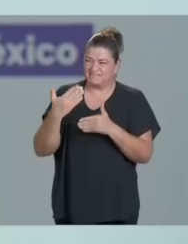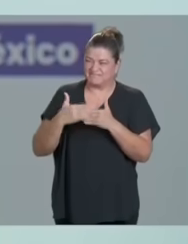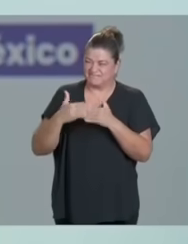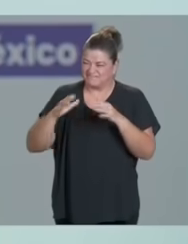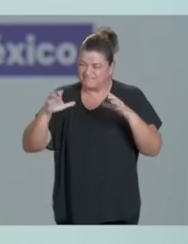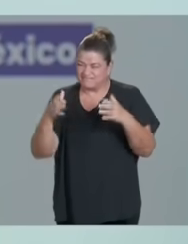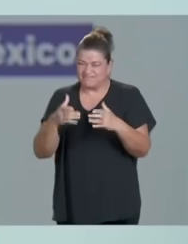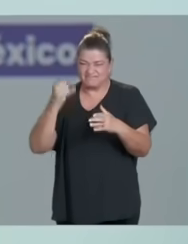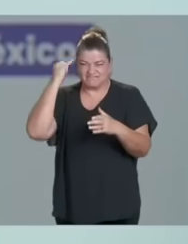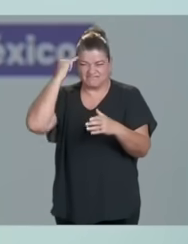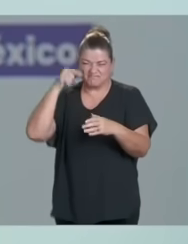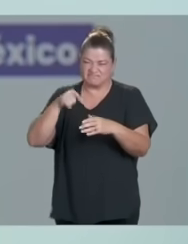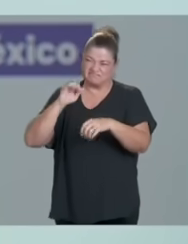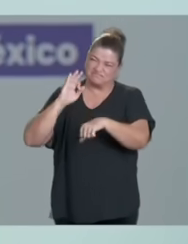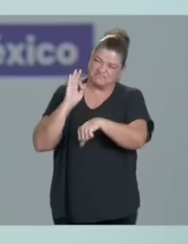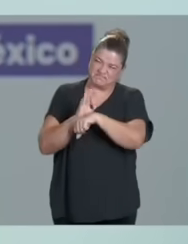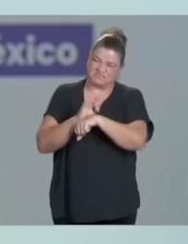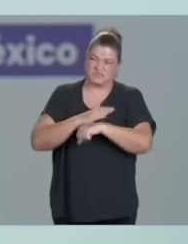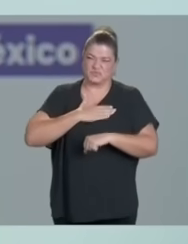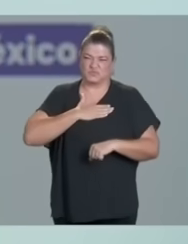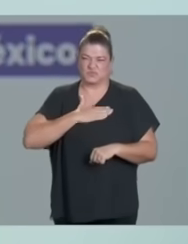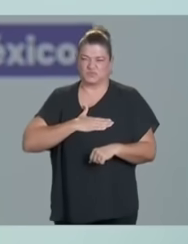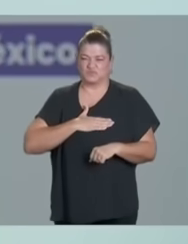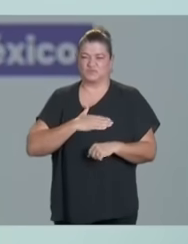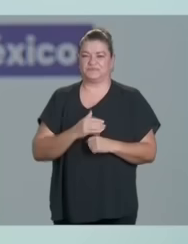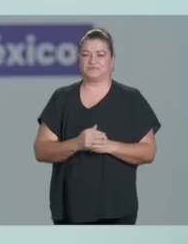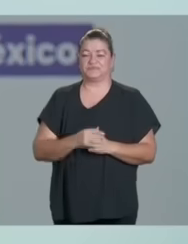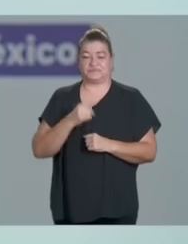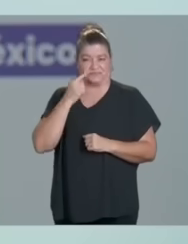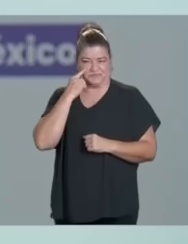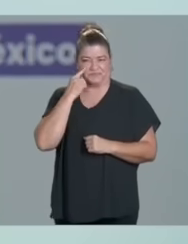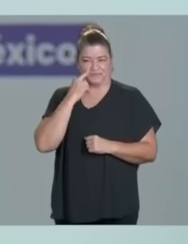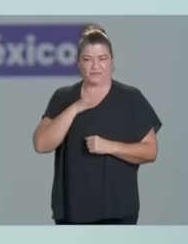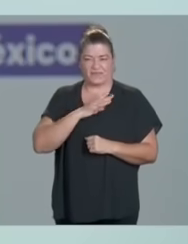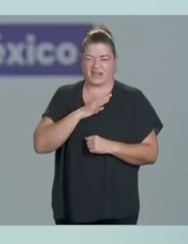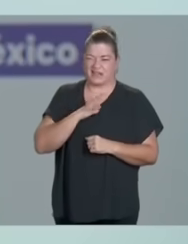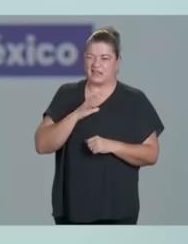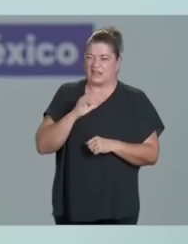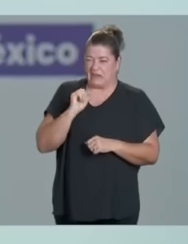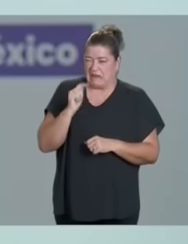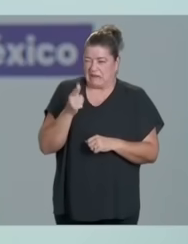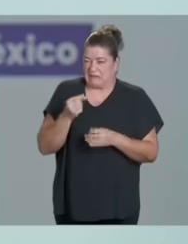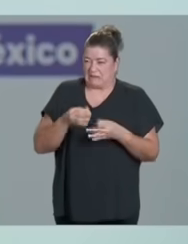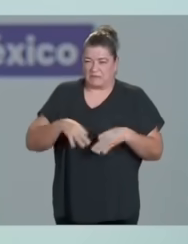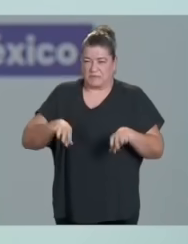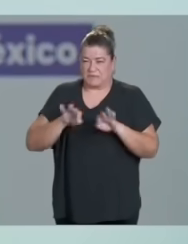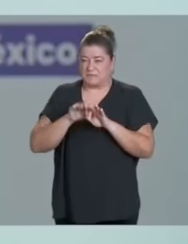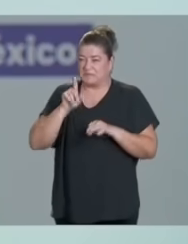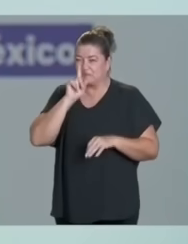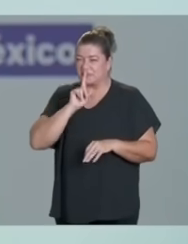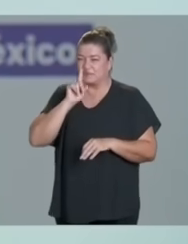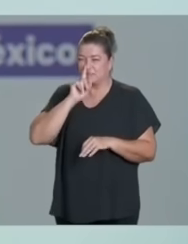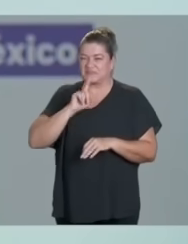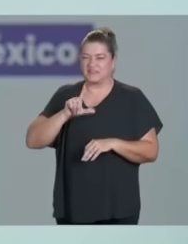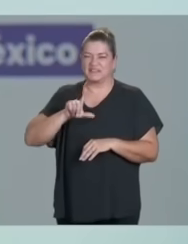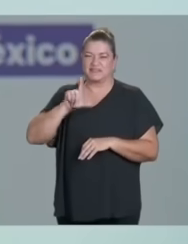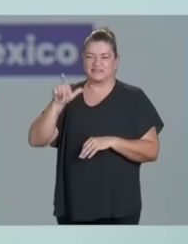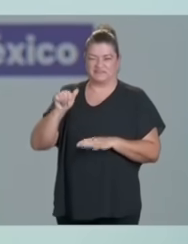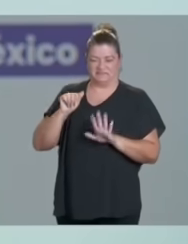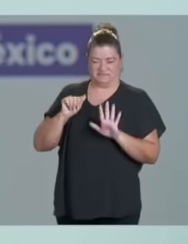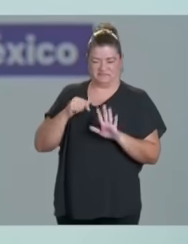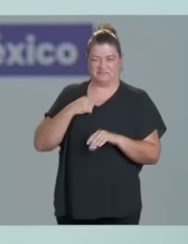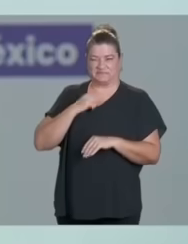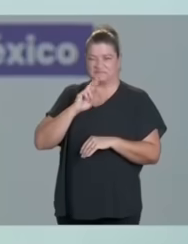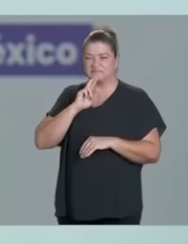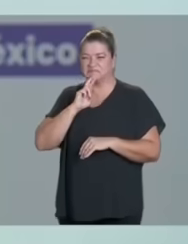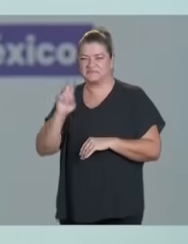ya inició. Ahora, hay algo muy importante, después voy a contestar las falsedades aquí de la candidata del PRIAN.